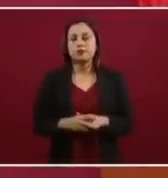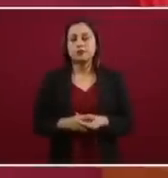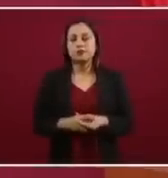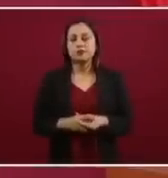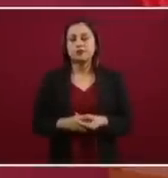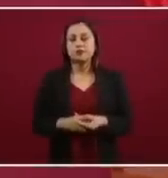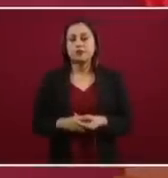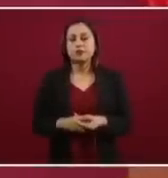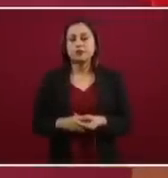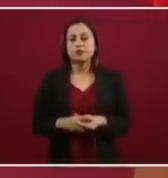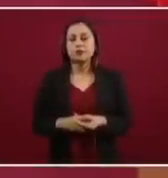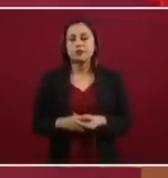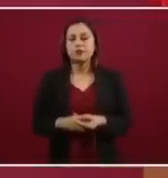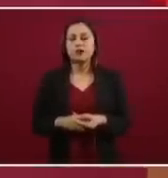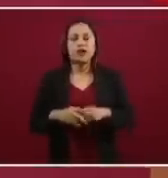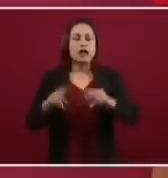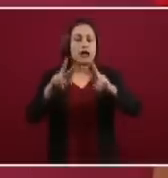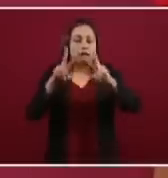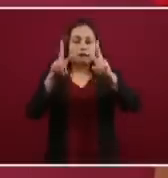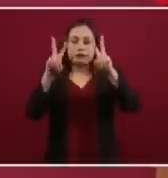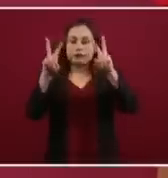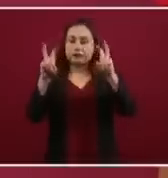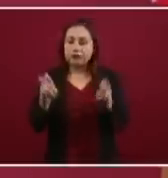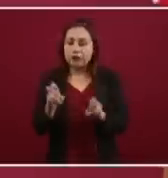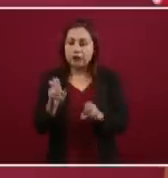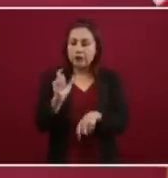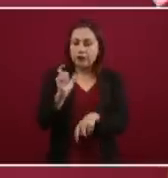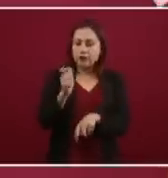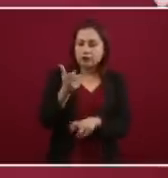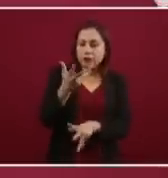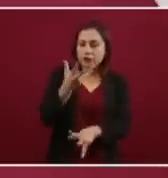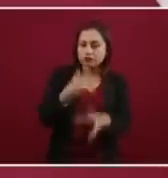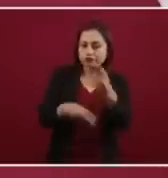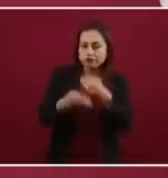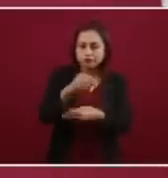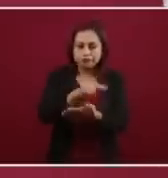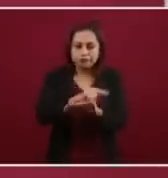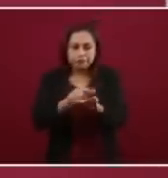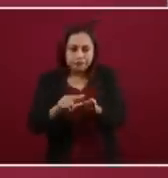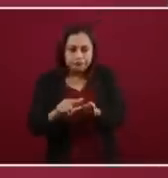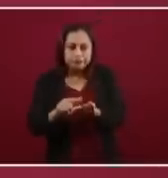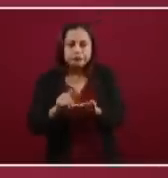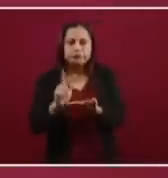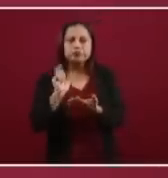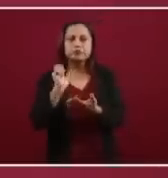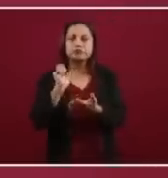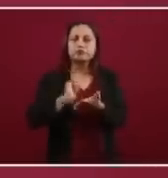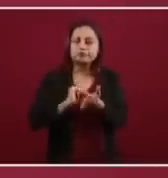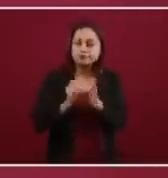pruebas sobre el lavado de dinero, pues